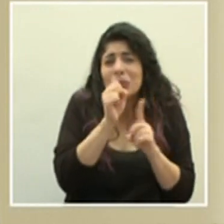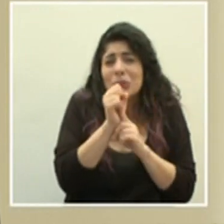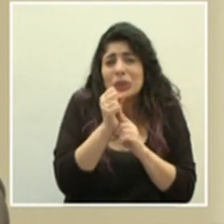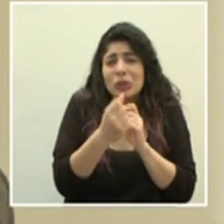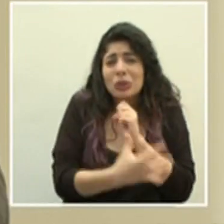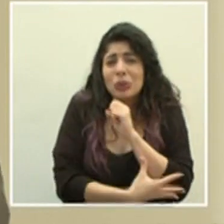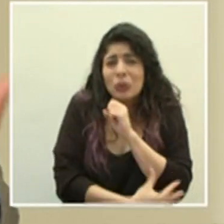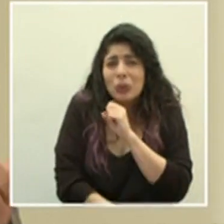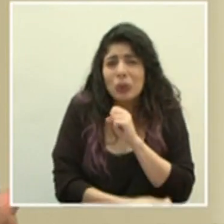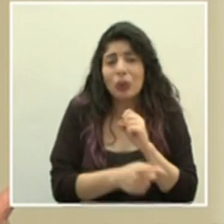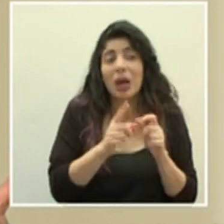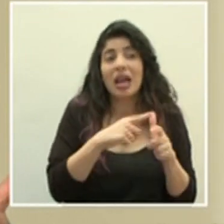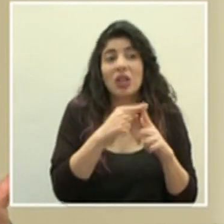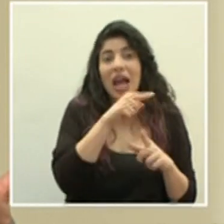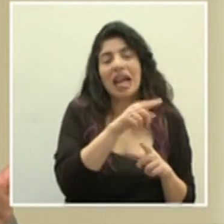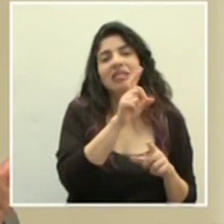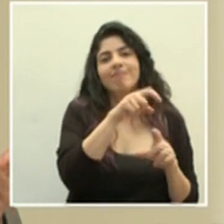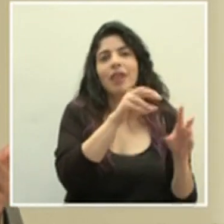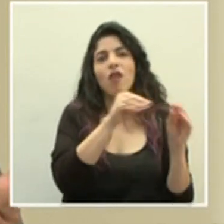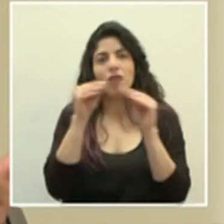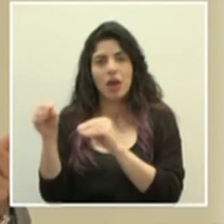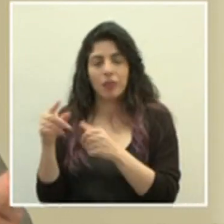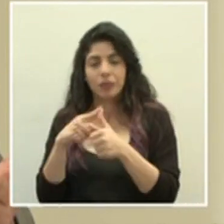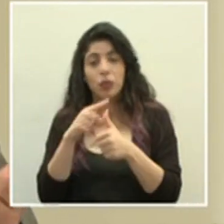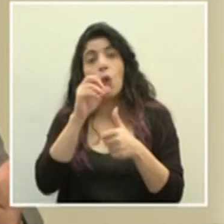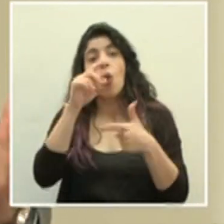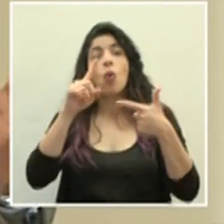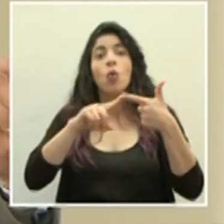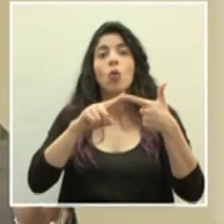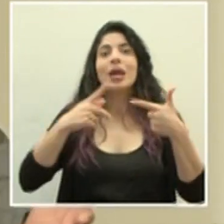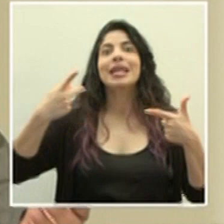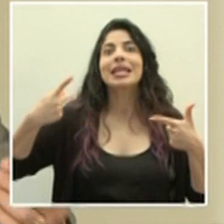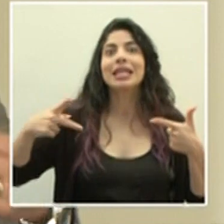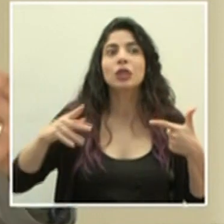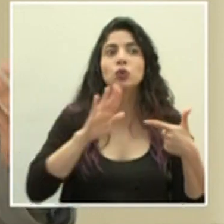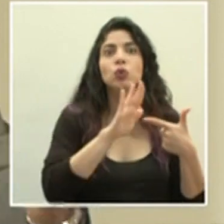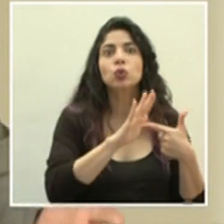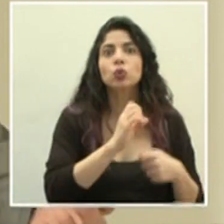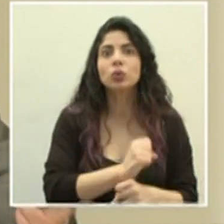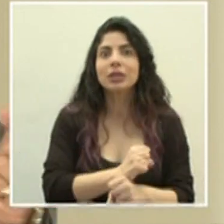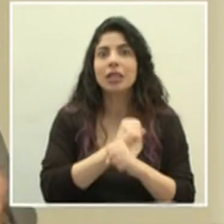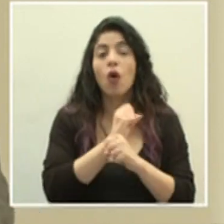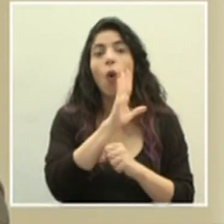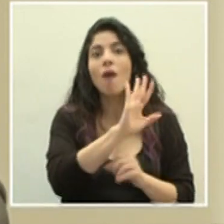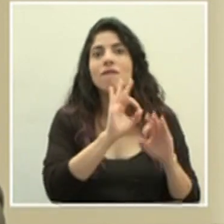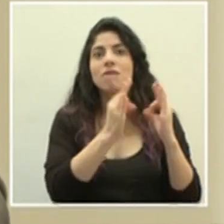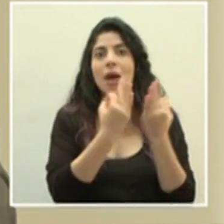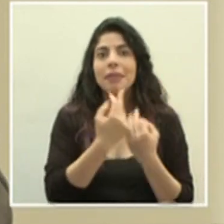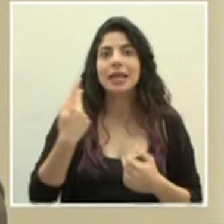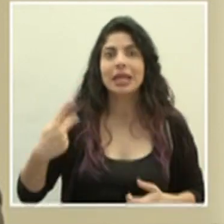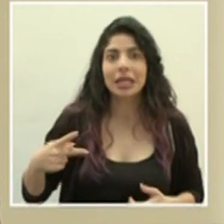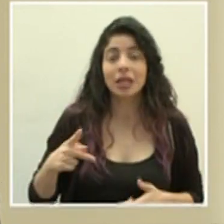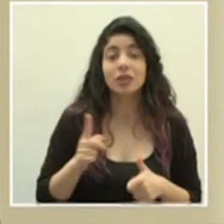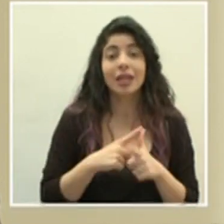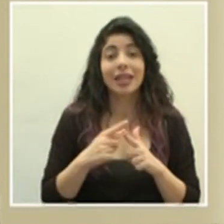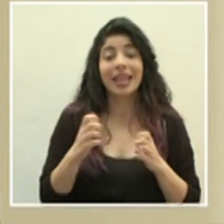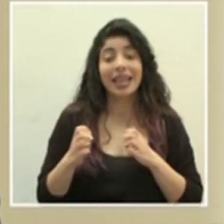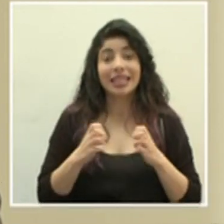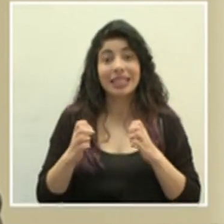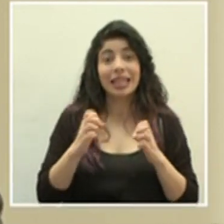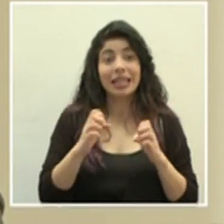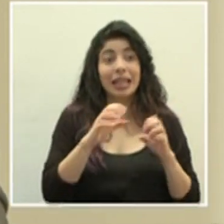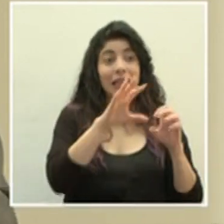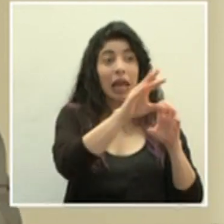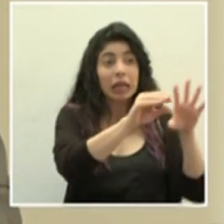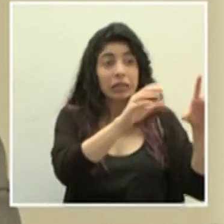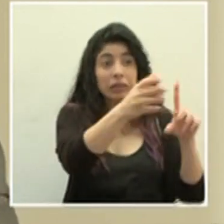precarias, o bien que tenga un riesgo para su seguridad o la de su familia. Entonces, la estrategia de contención